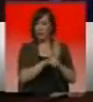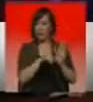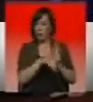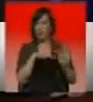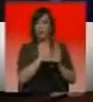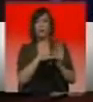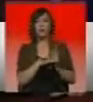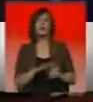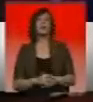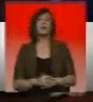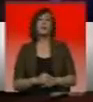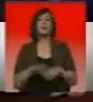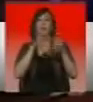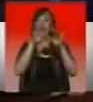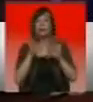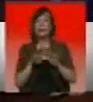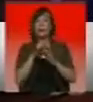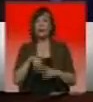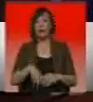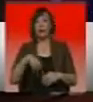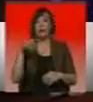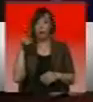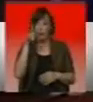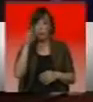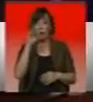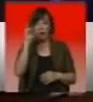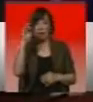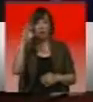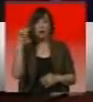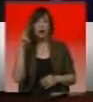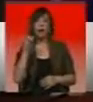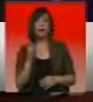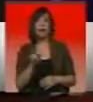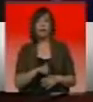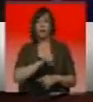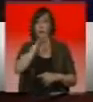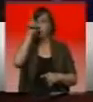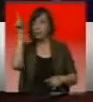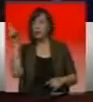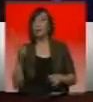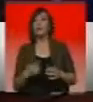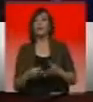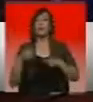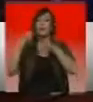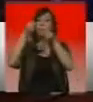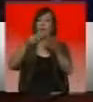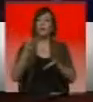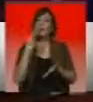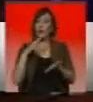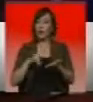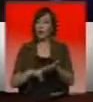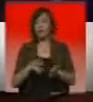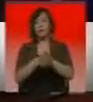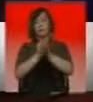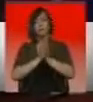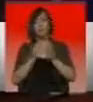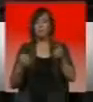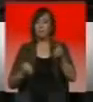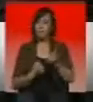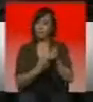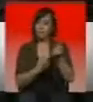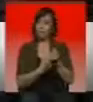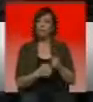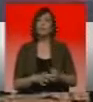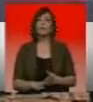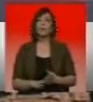de Estado de la Santa Sede, cardenal Patricio Parolin, en la Ciudad del Vaticano y le entregó una carta solicitando su apoyo. Esto ocurre